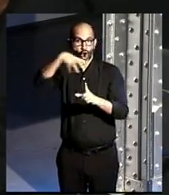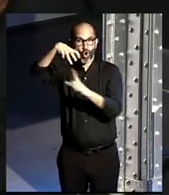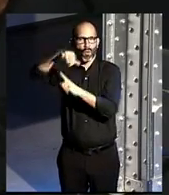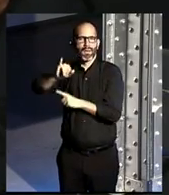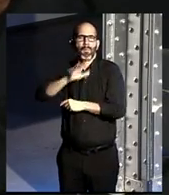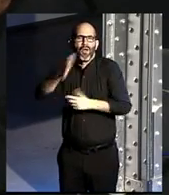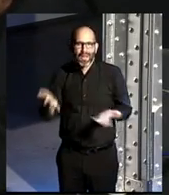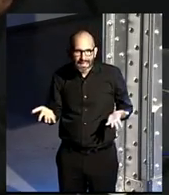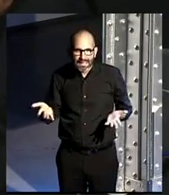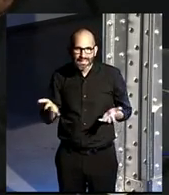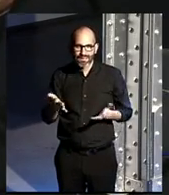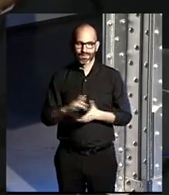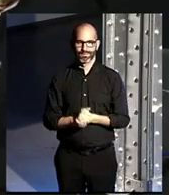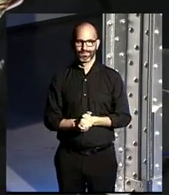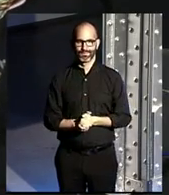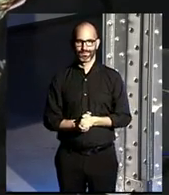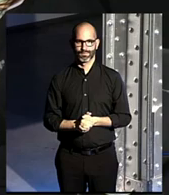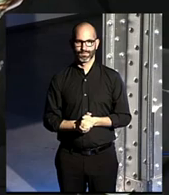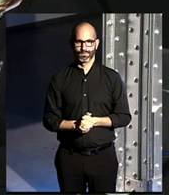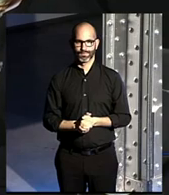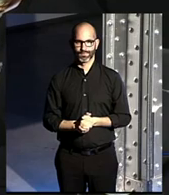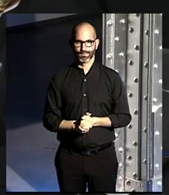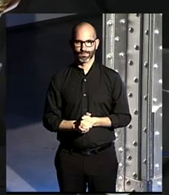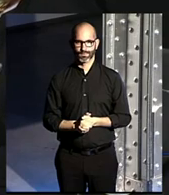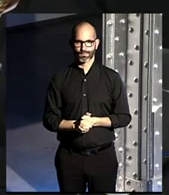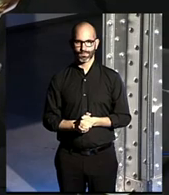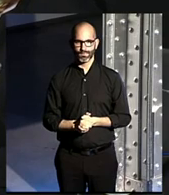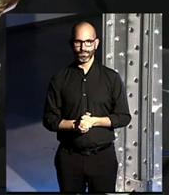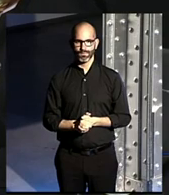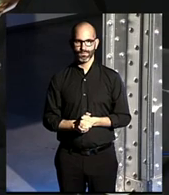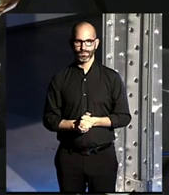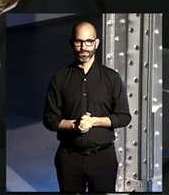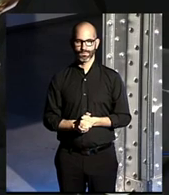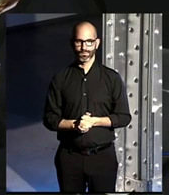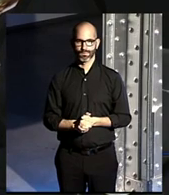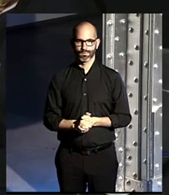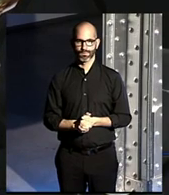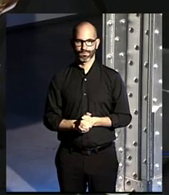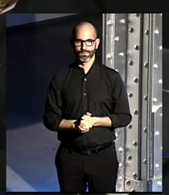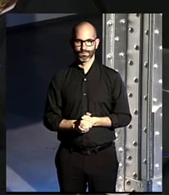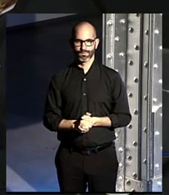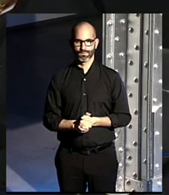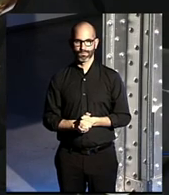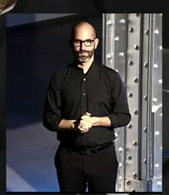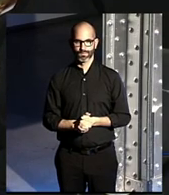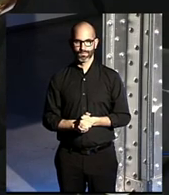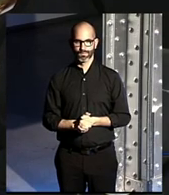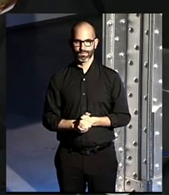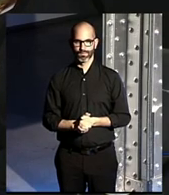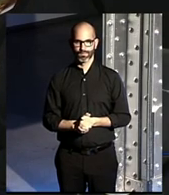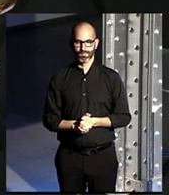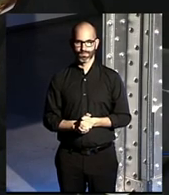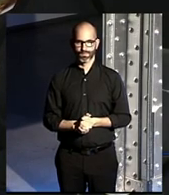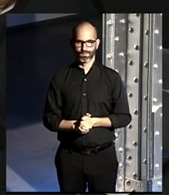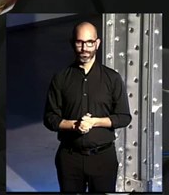the characters could cross Africa. It was the only practical way to do that. Verne did not care about